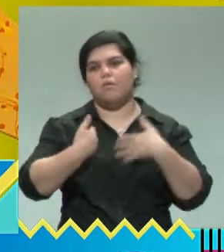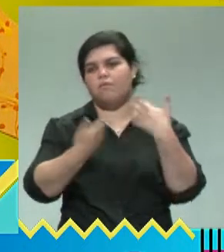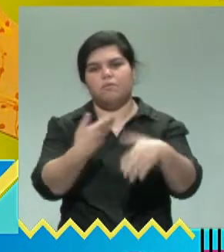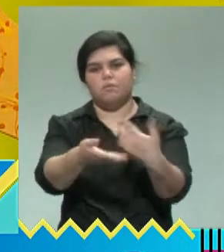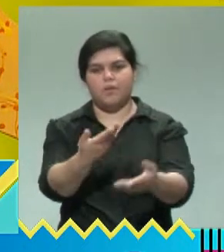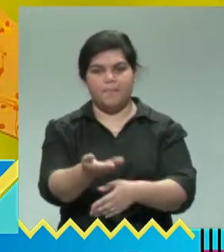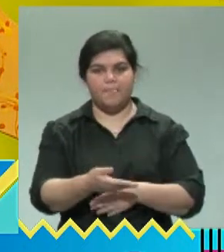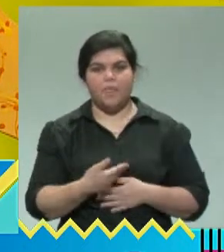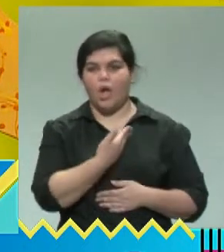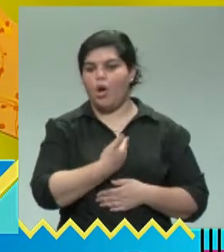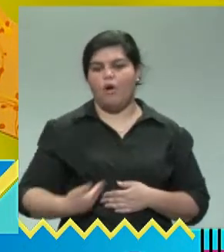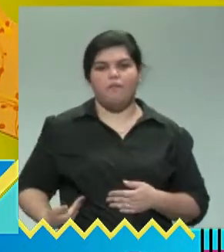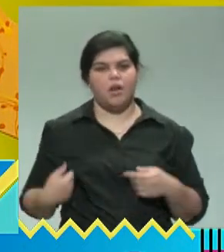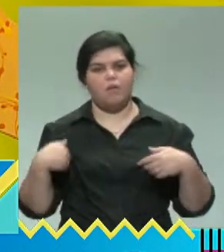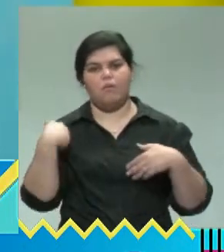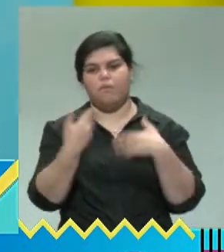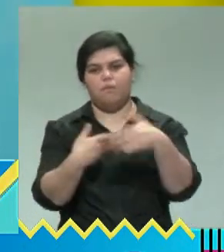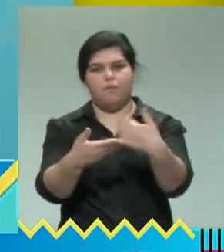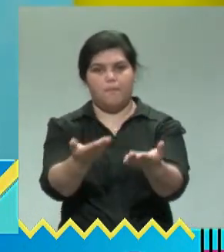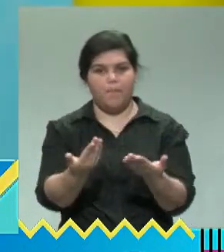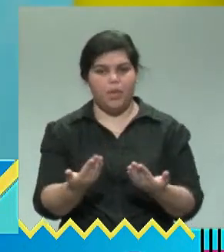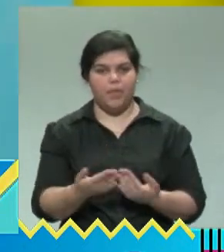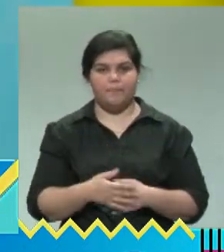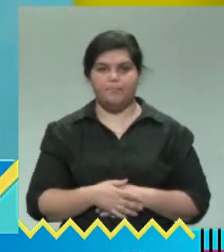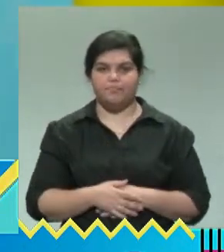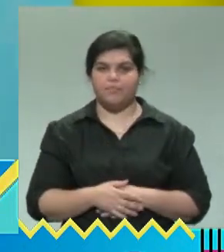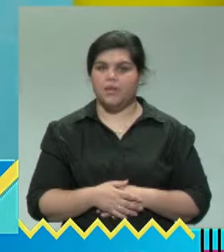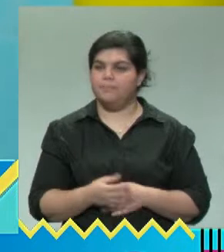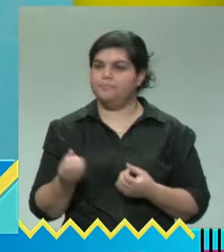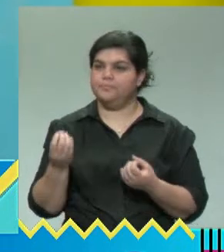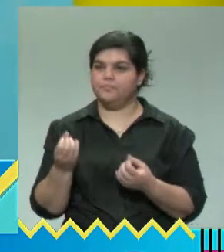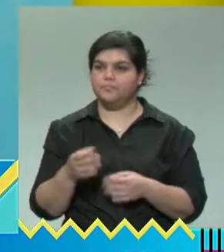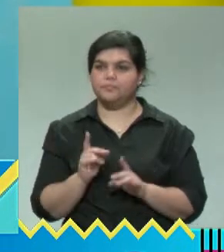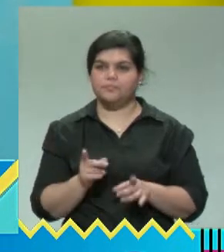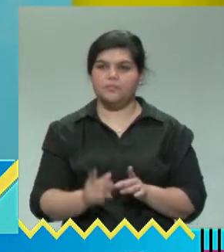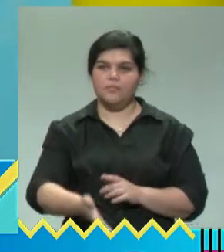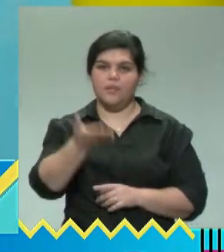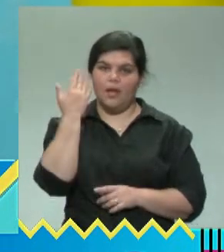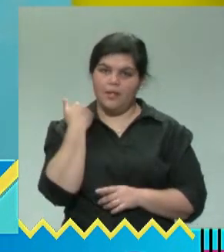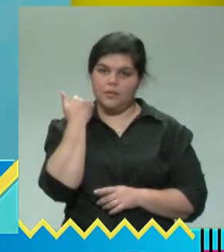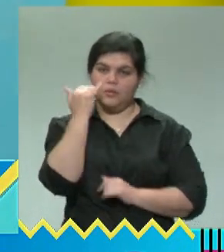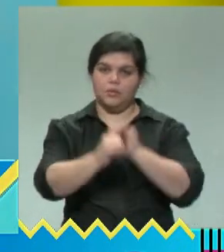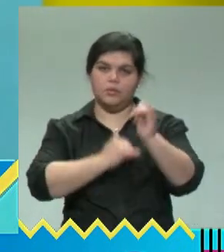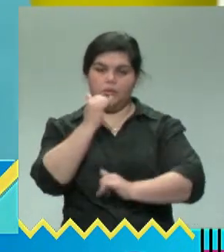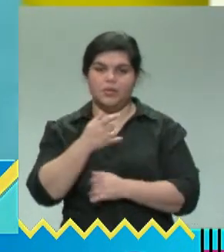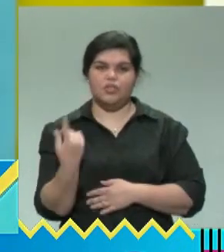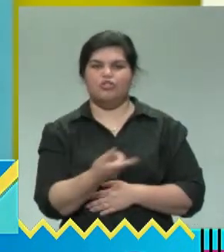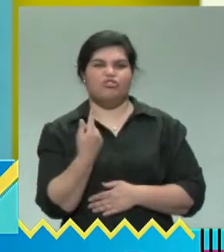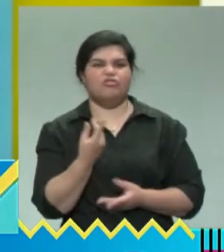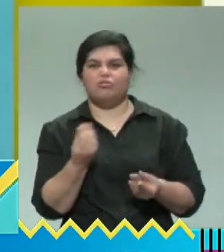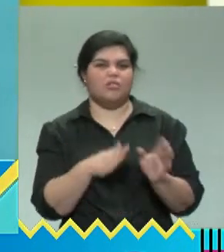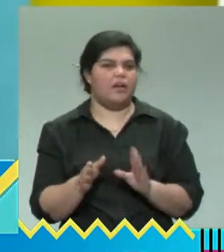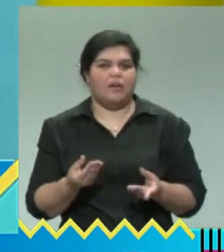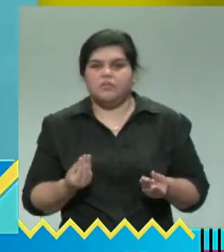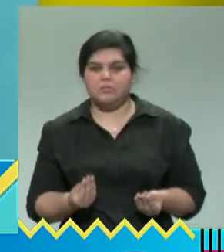gobiernos, por supuesto, que es lo más importante. Bien, ahora vamos a lo que decía en el bloque anterior y que tiene que ver con qué hacemos nosotros y todos los ciudadanos